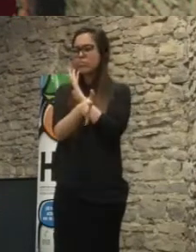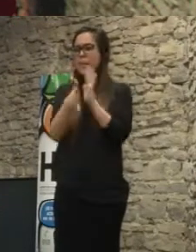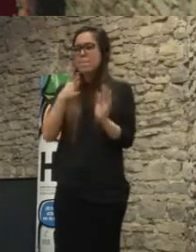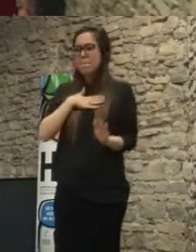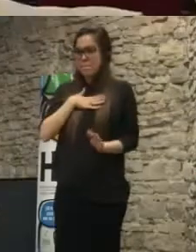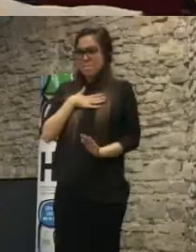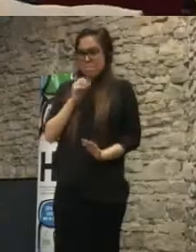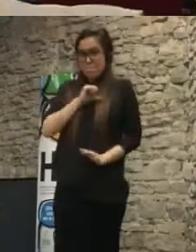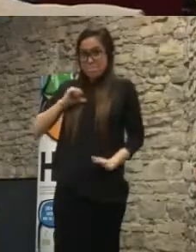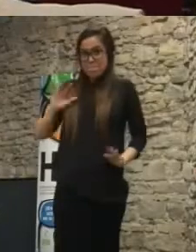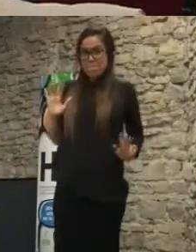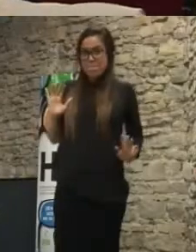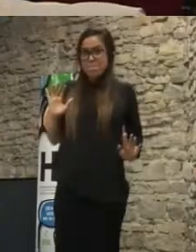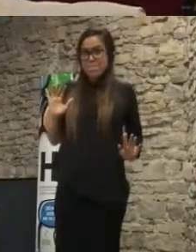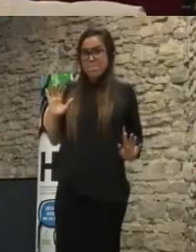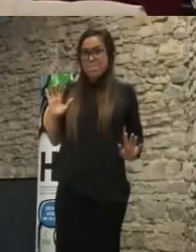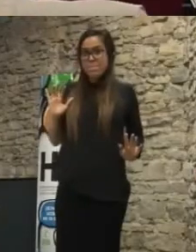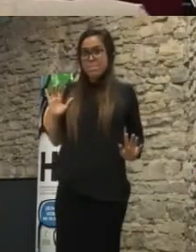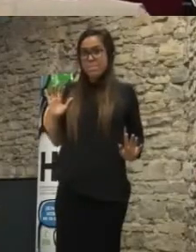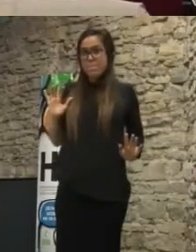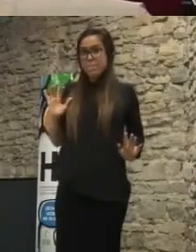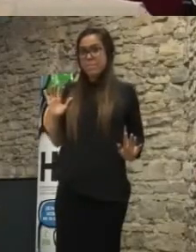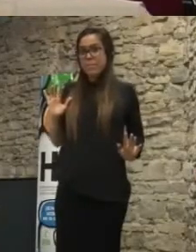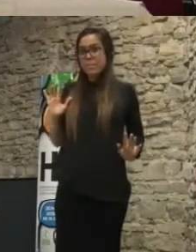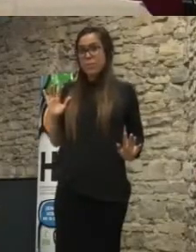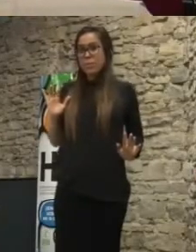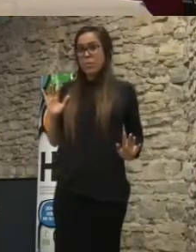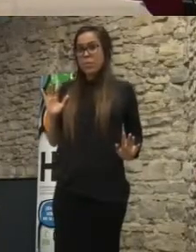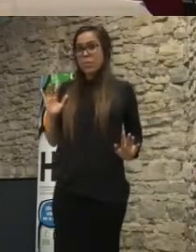parte, he recibido una